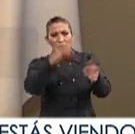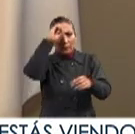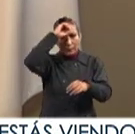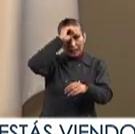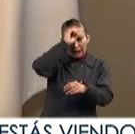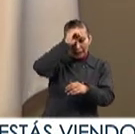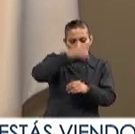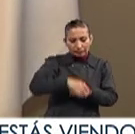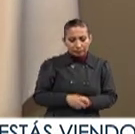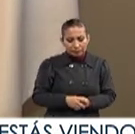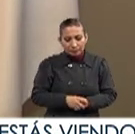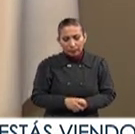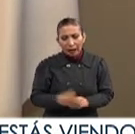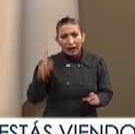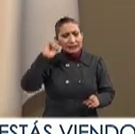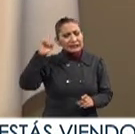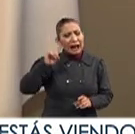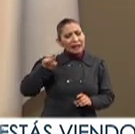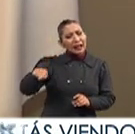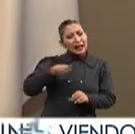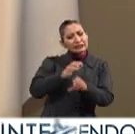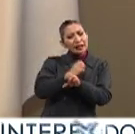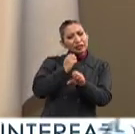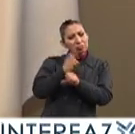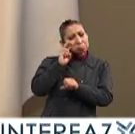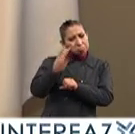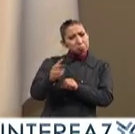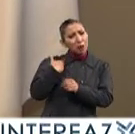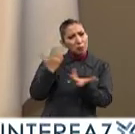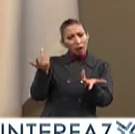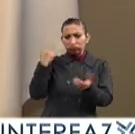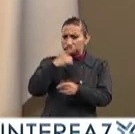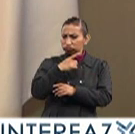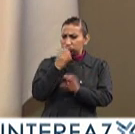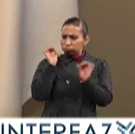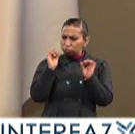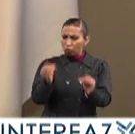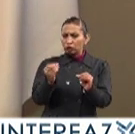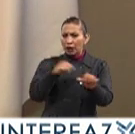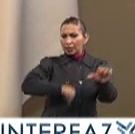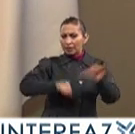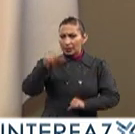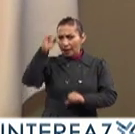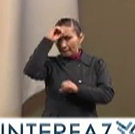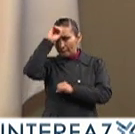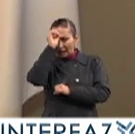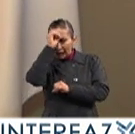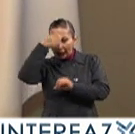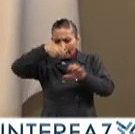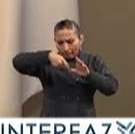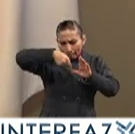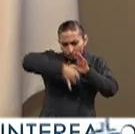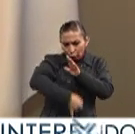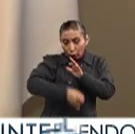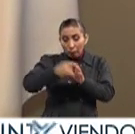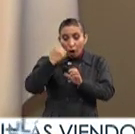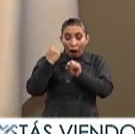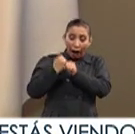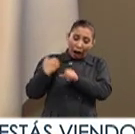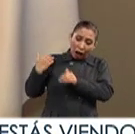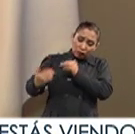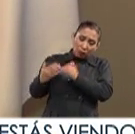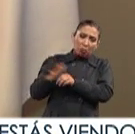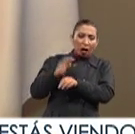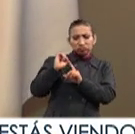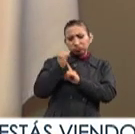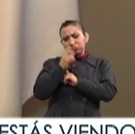minería. Zacatecas es un estado eminentemente minero. pero en los últimos años, por